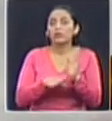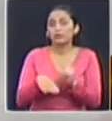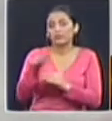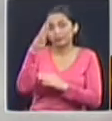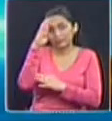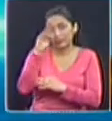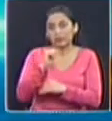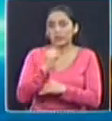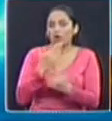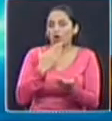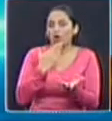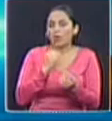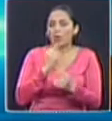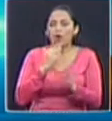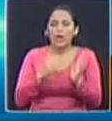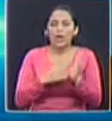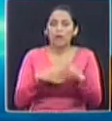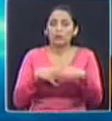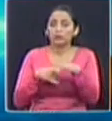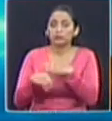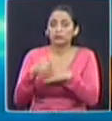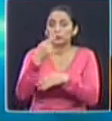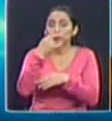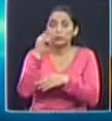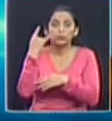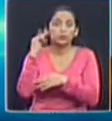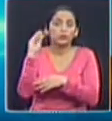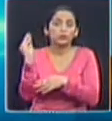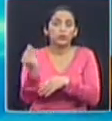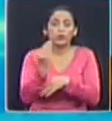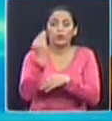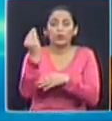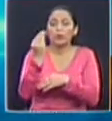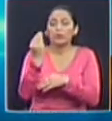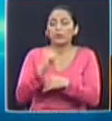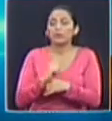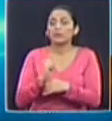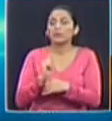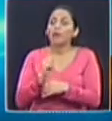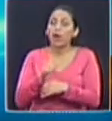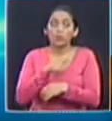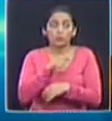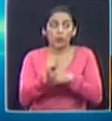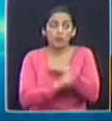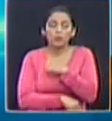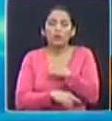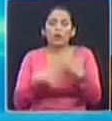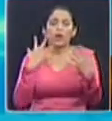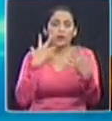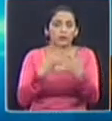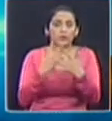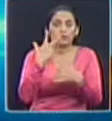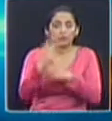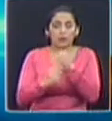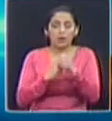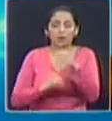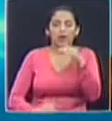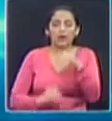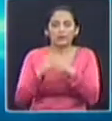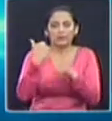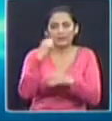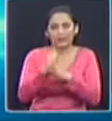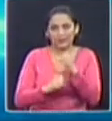Penal sanciona el delito de abuso sexual a niños y adolescentes con una pena de 3 a 10 años y en casos